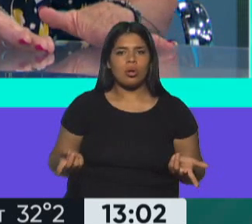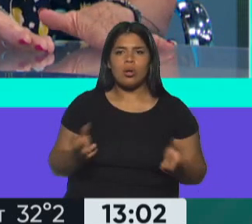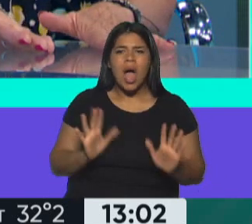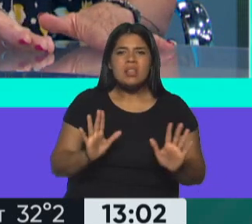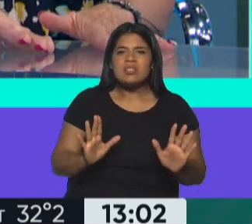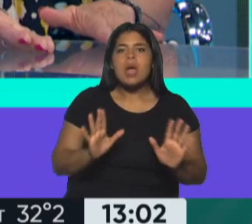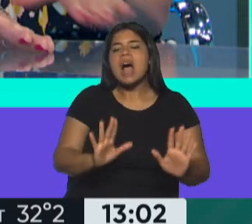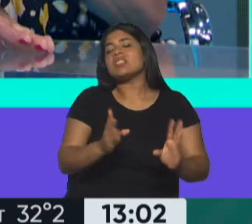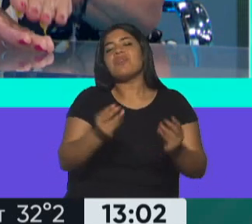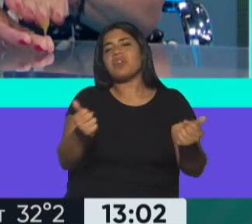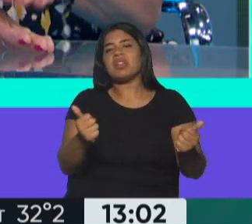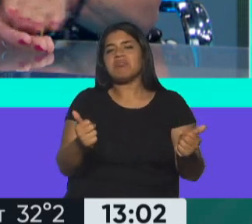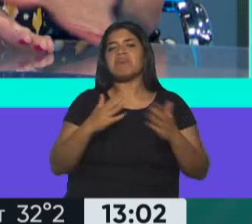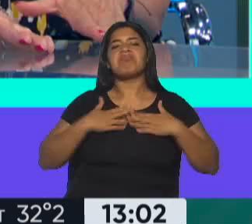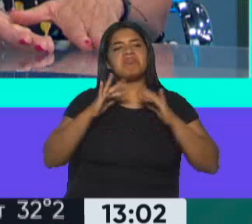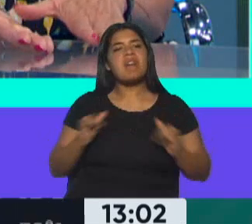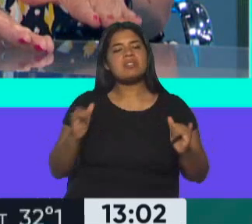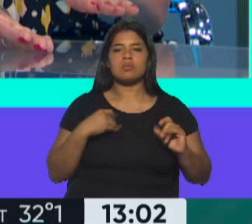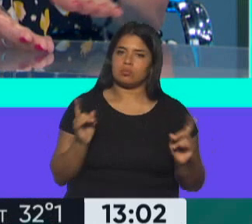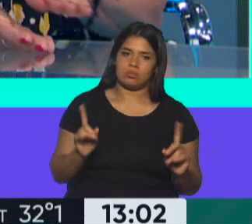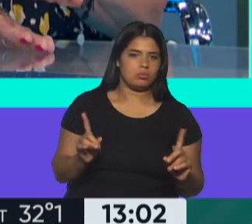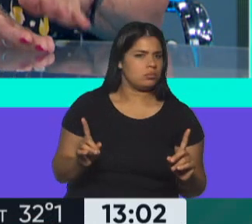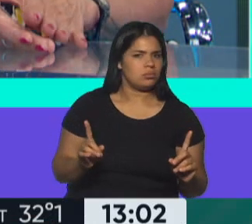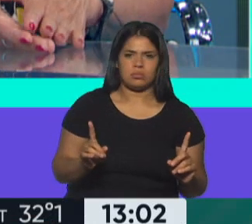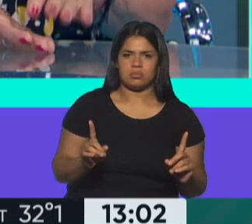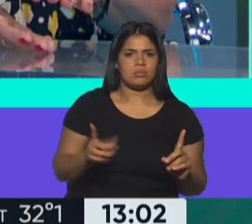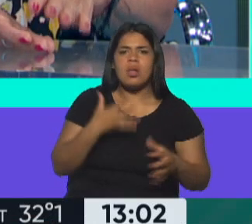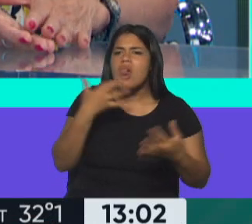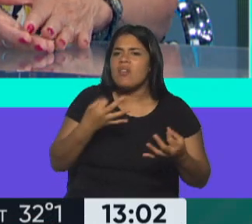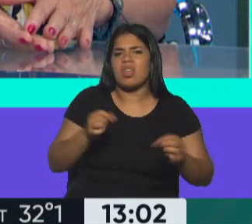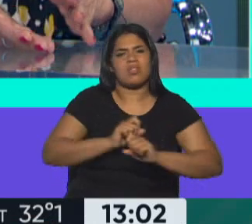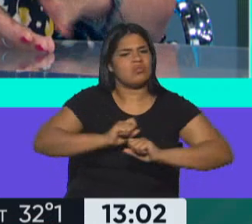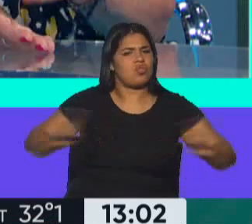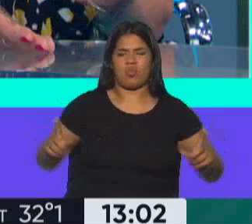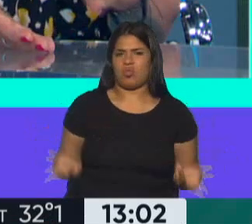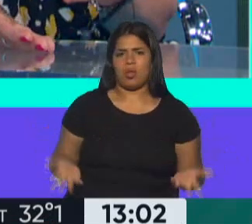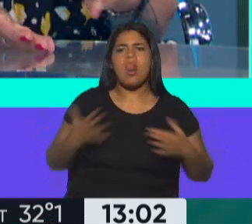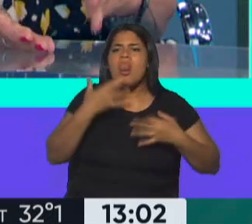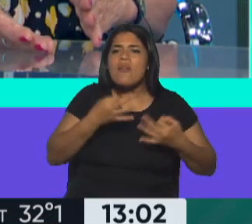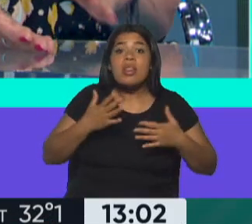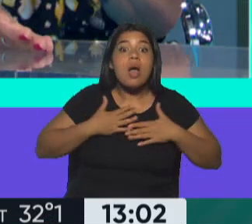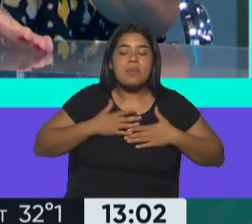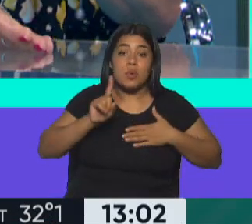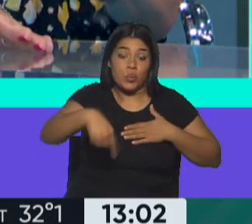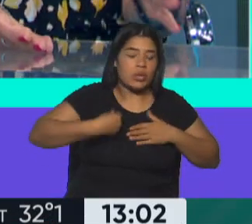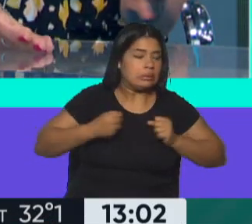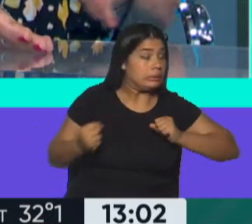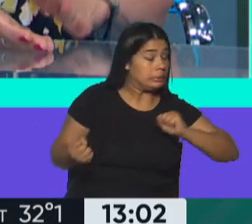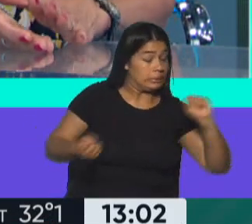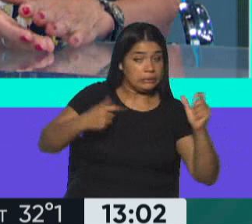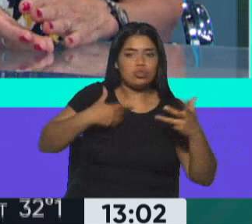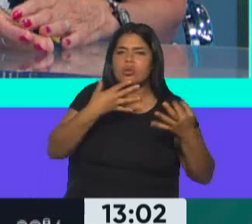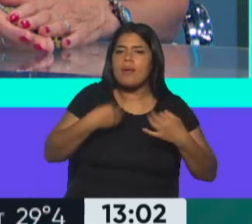no son nueve ovejas negras a mí la verdad que me pone me altera yo trato de ser muy